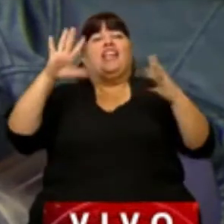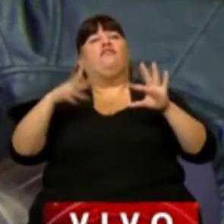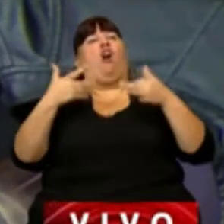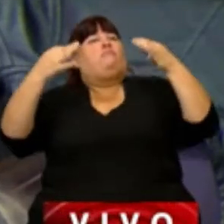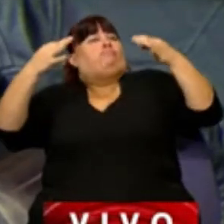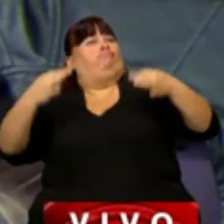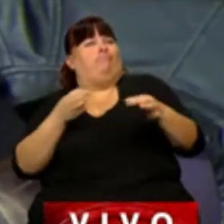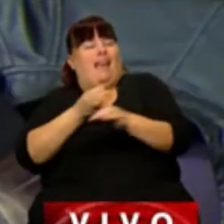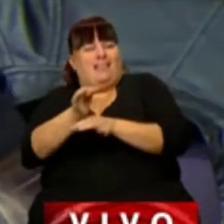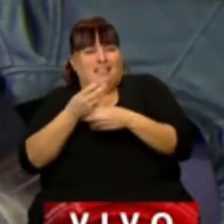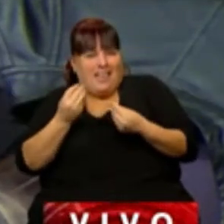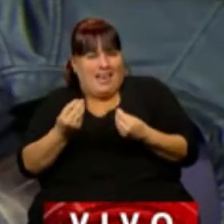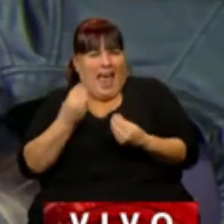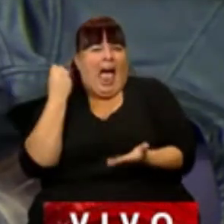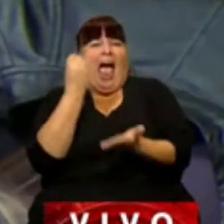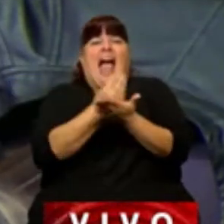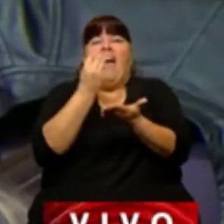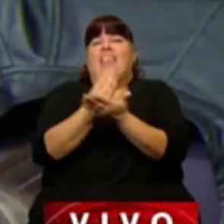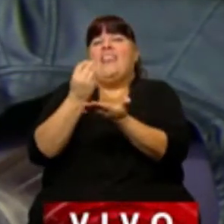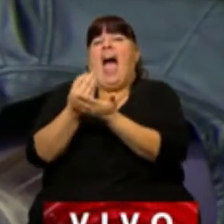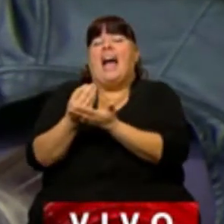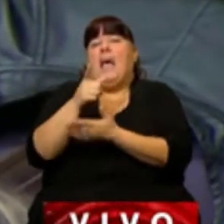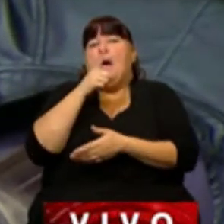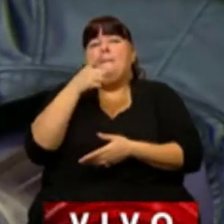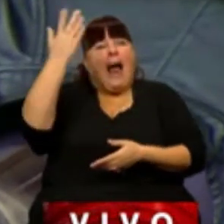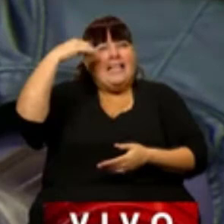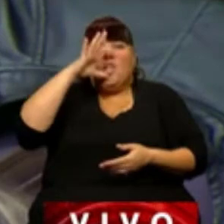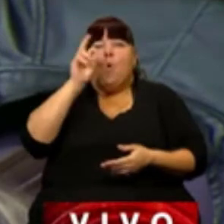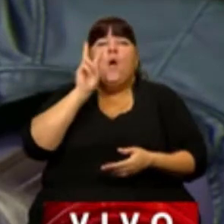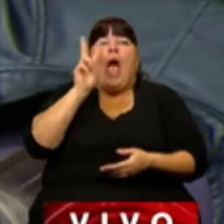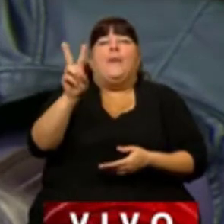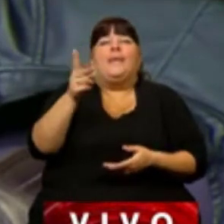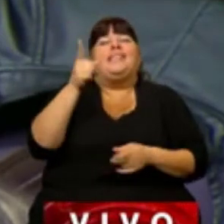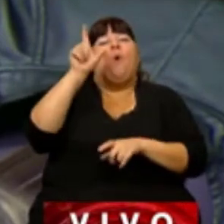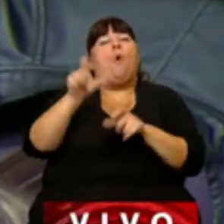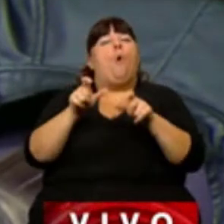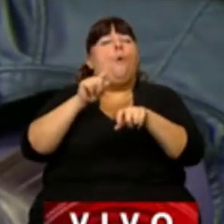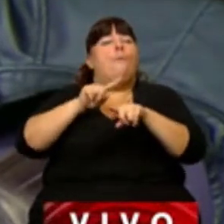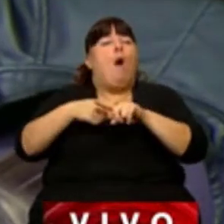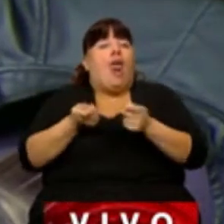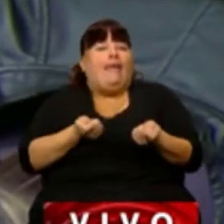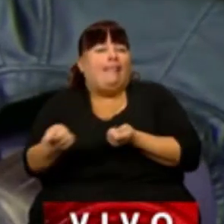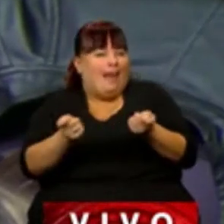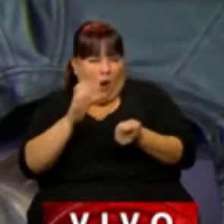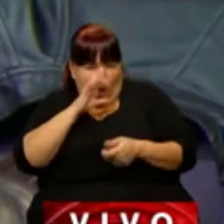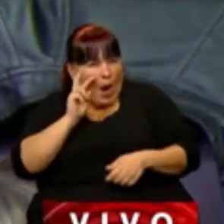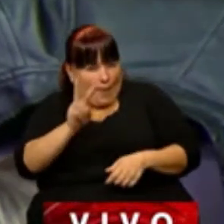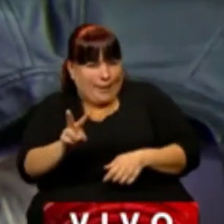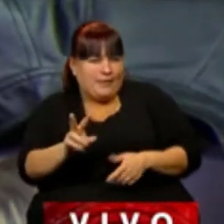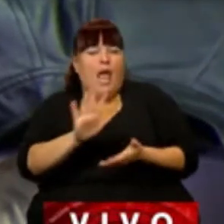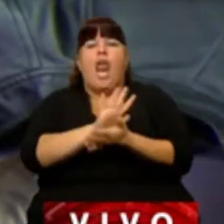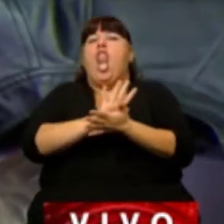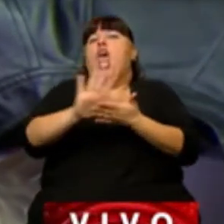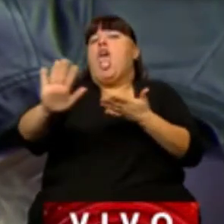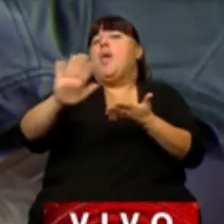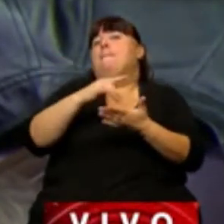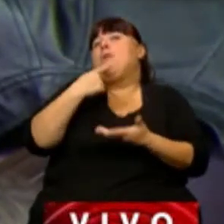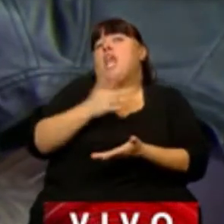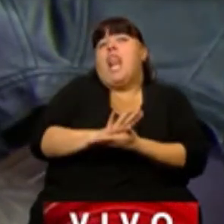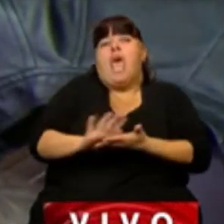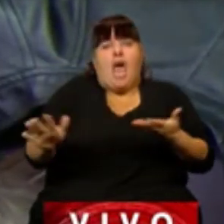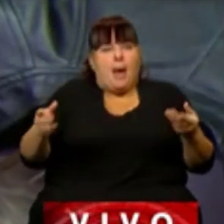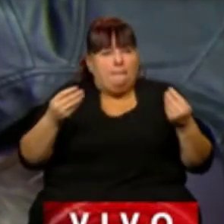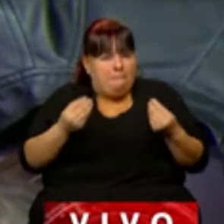moral candidatos, candidatas que parece que nunca vieron un puntero, nunca. Transparencia, nos